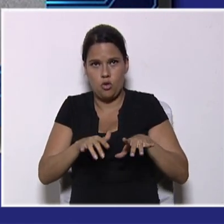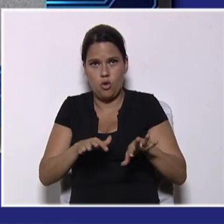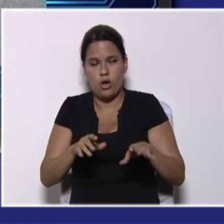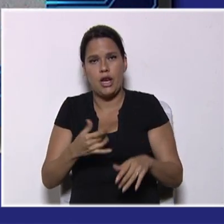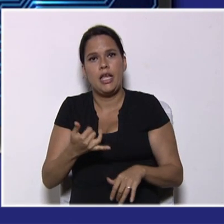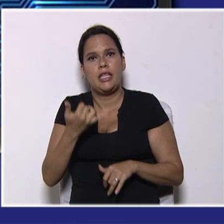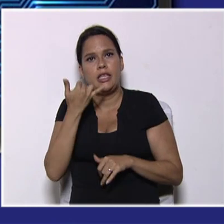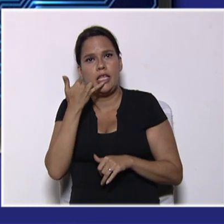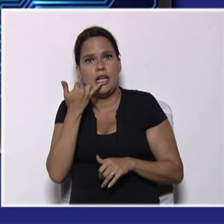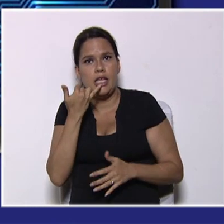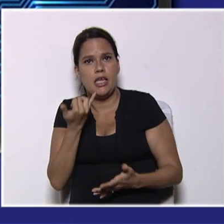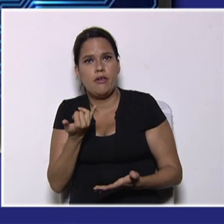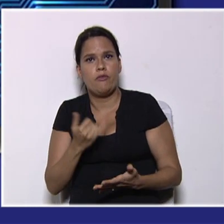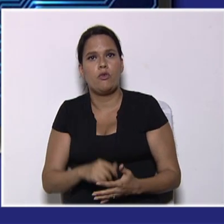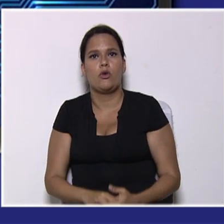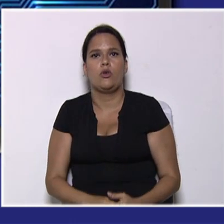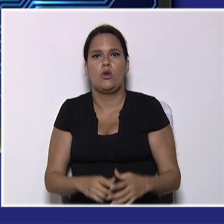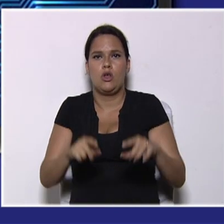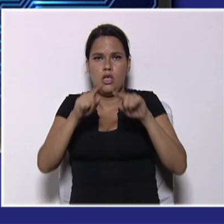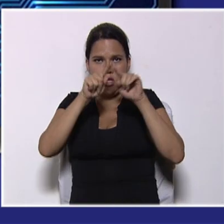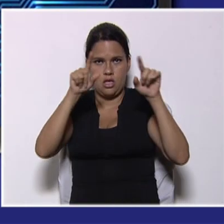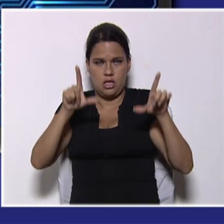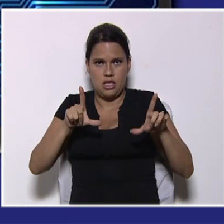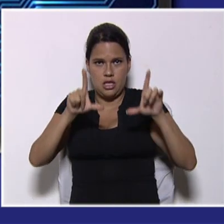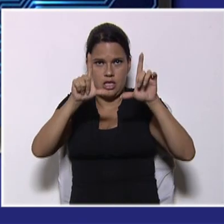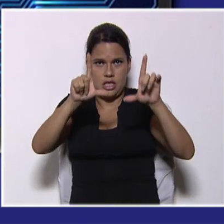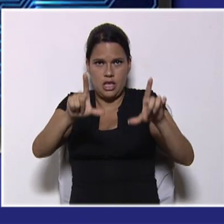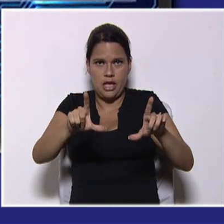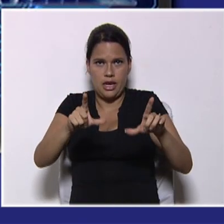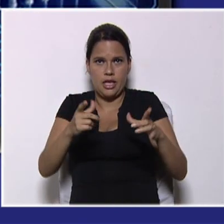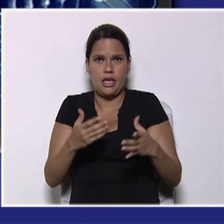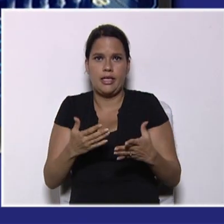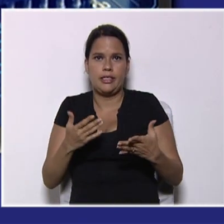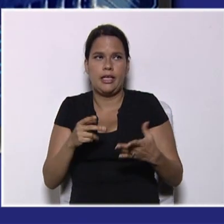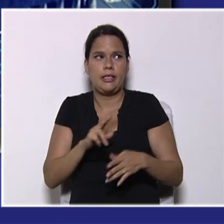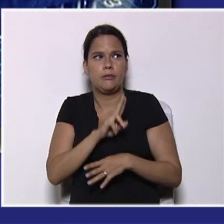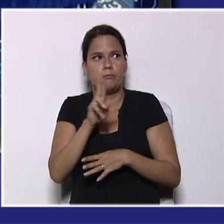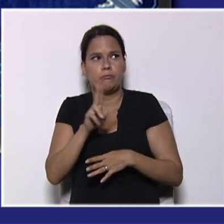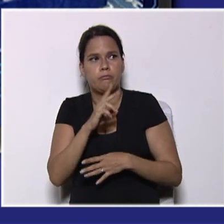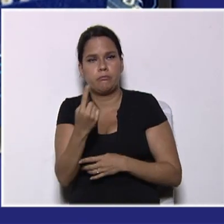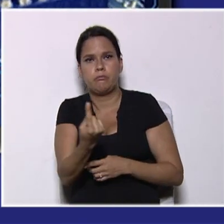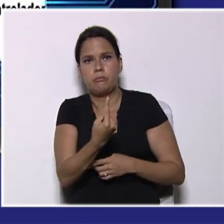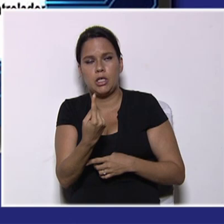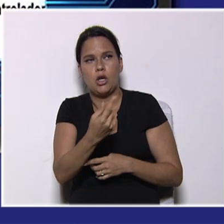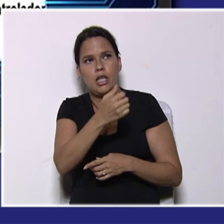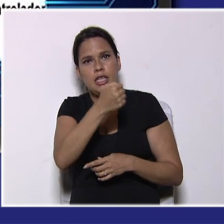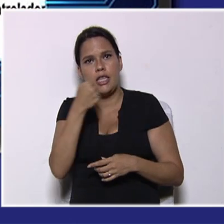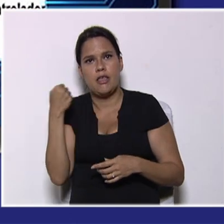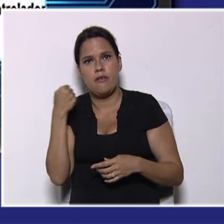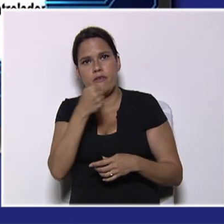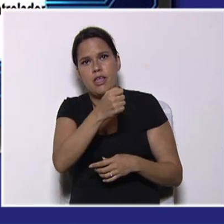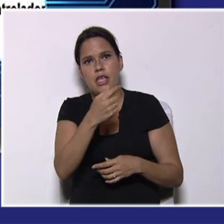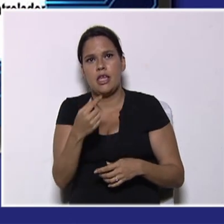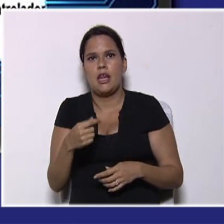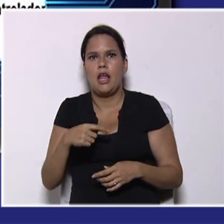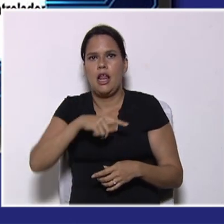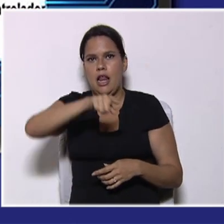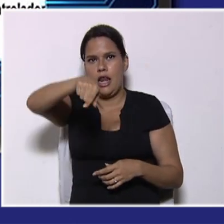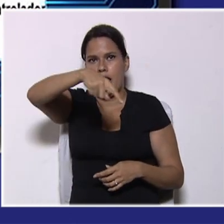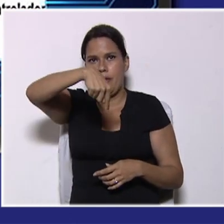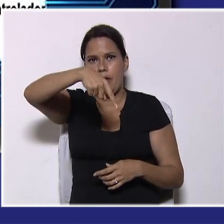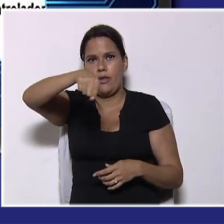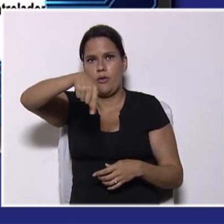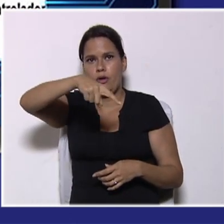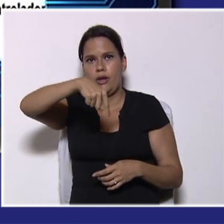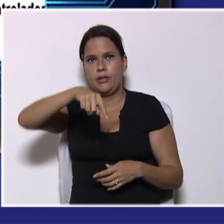telefónicos celulares, tarjetas controladoras de equipos del hogar como microondas, neveras, lavadoras, aires acondicionados,